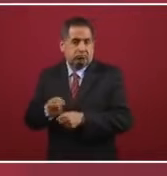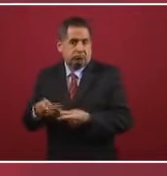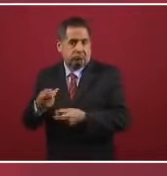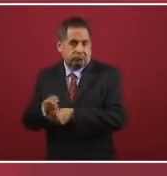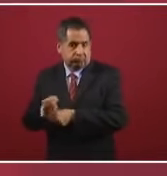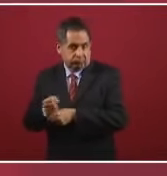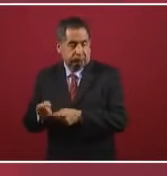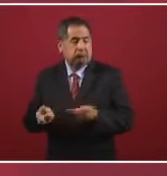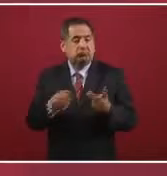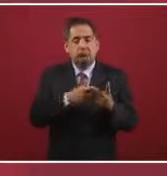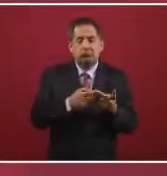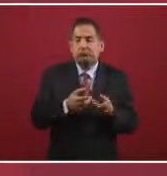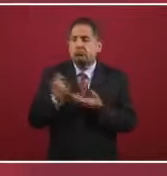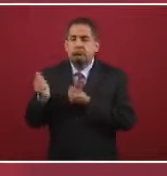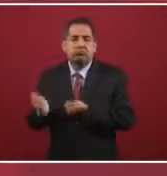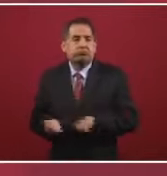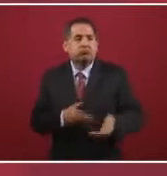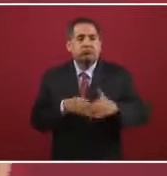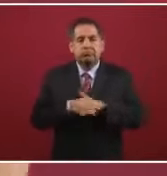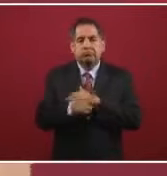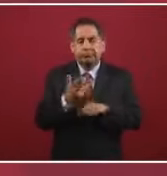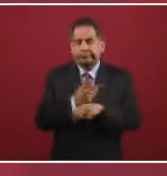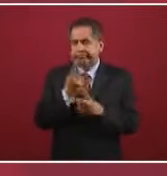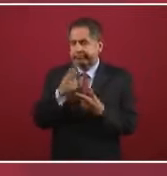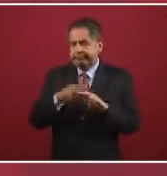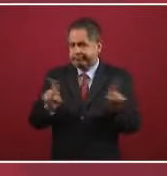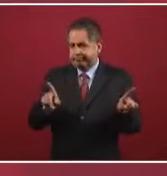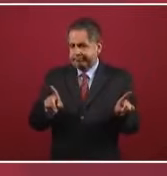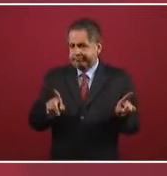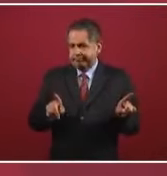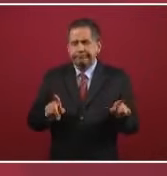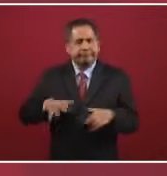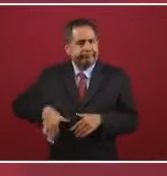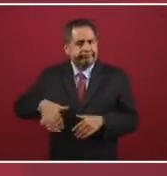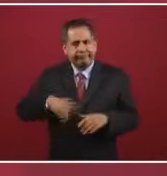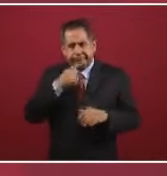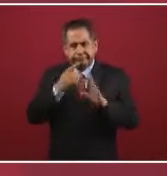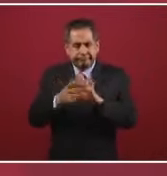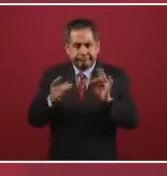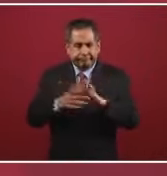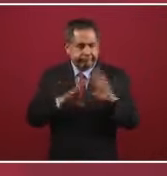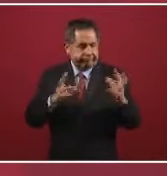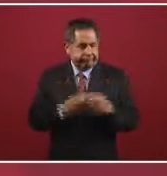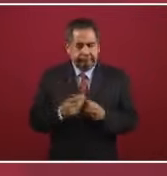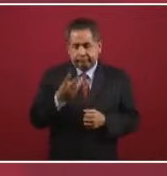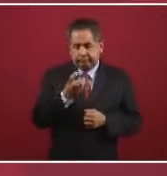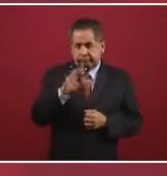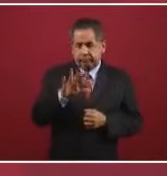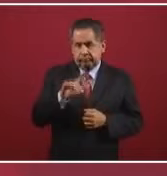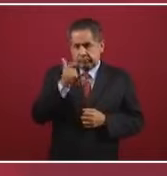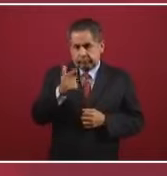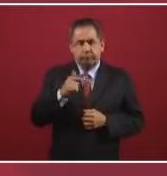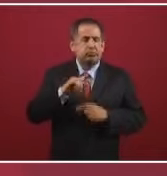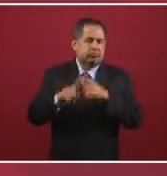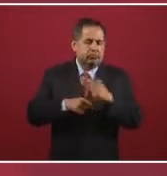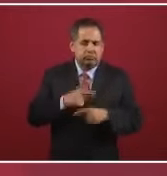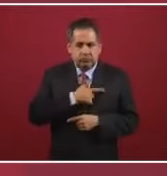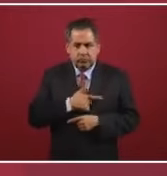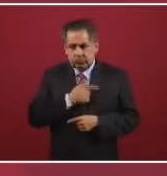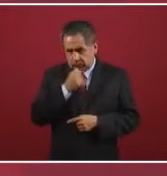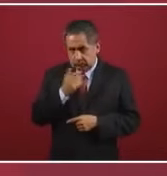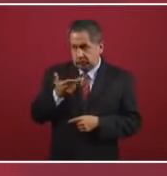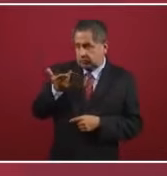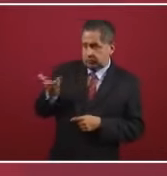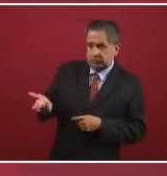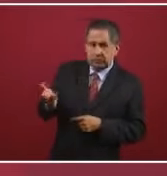a proceso en función de las acciones que acabamos de referir, son 357, pero con mucho gusto podemos